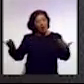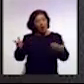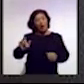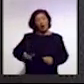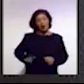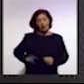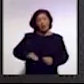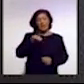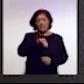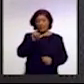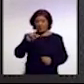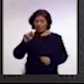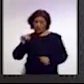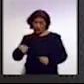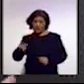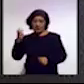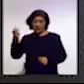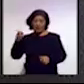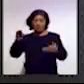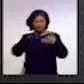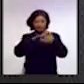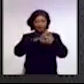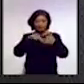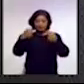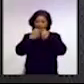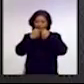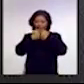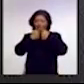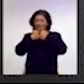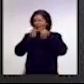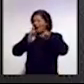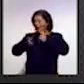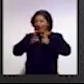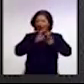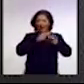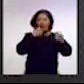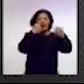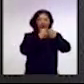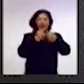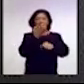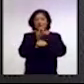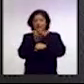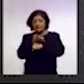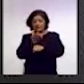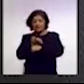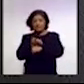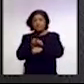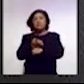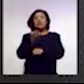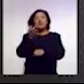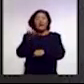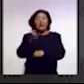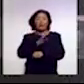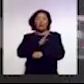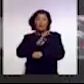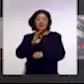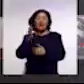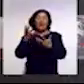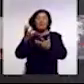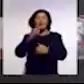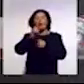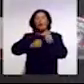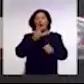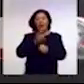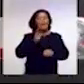mena mediante acercamientos con la embajada de china con la embajada de eeuu genera esos espacios de oportunidad